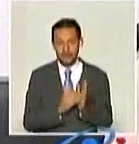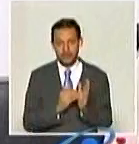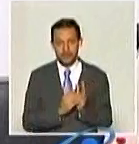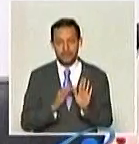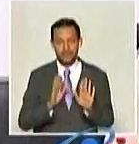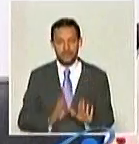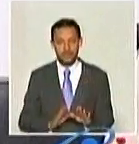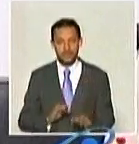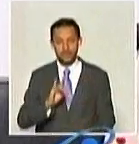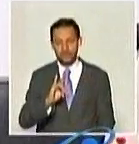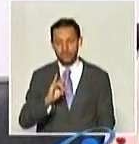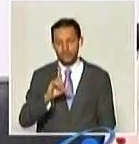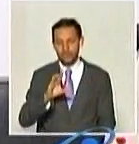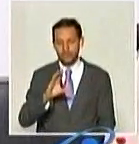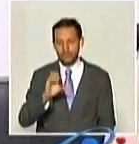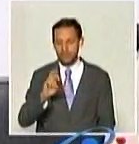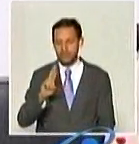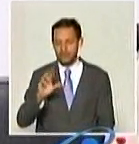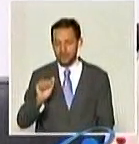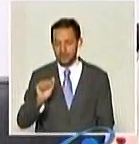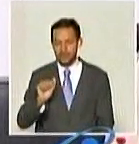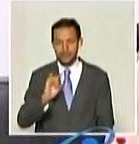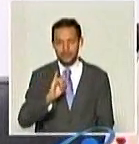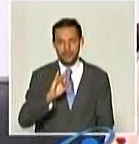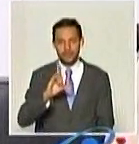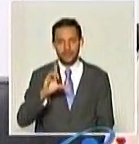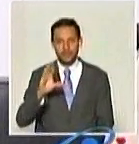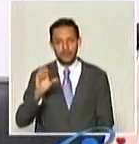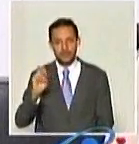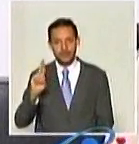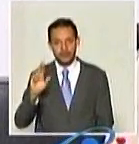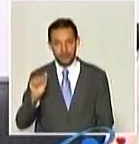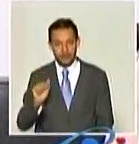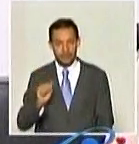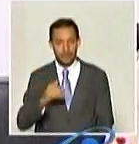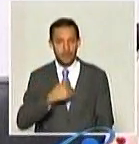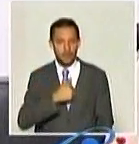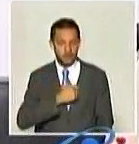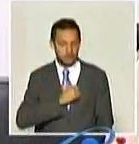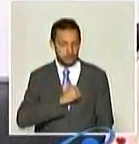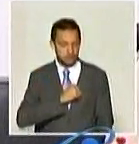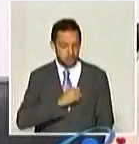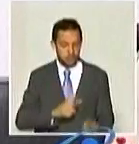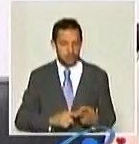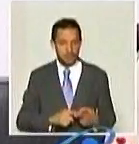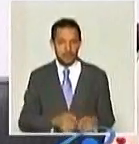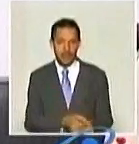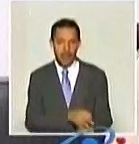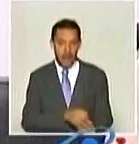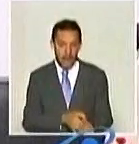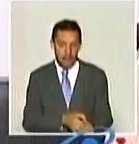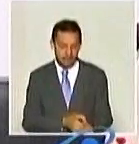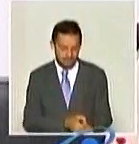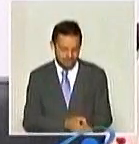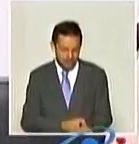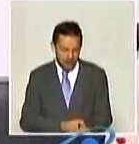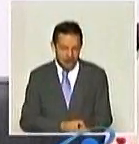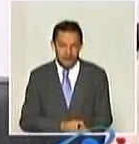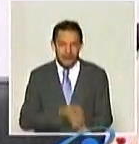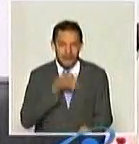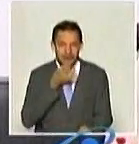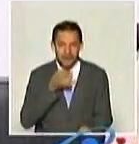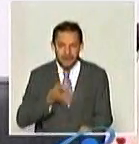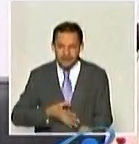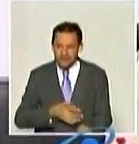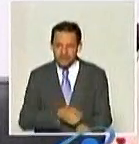varicosa, donde se cuenta la úlcera hipertensiva, donde se encuentran las úlceras producidas por el pie diabético,